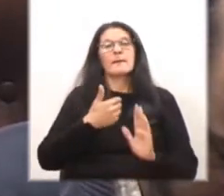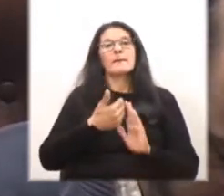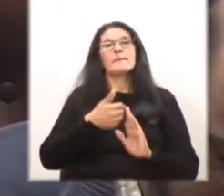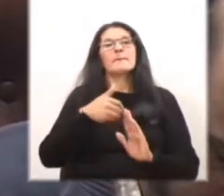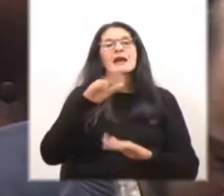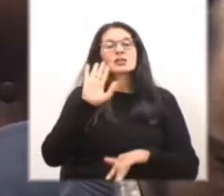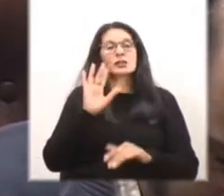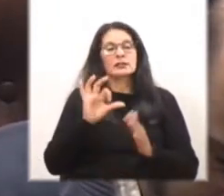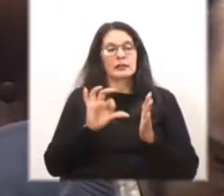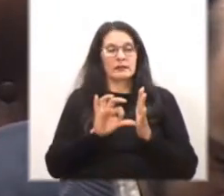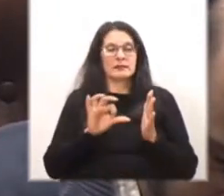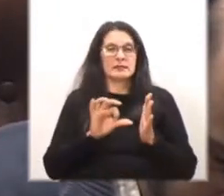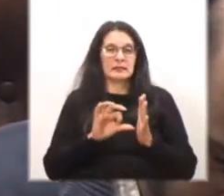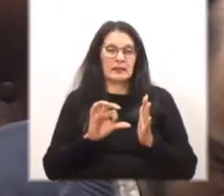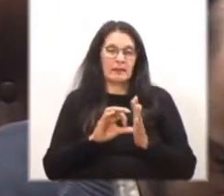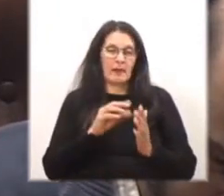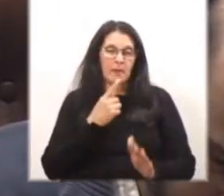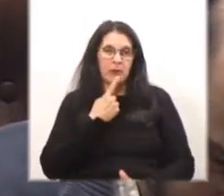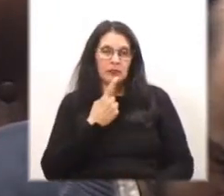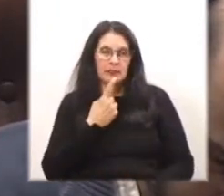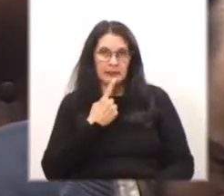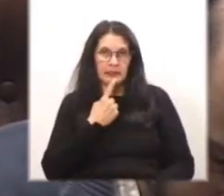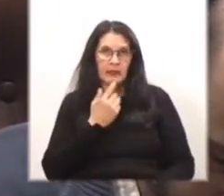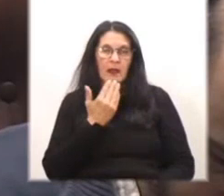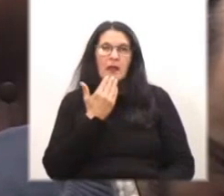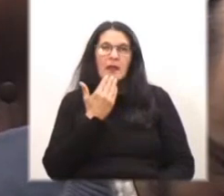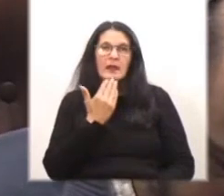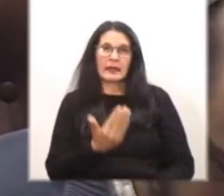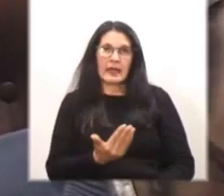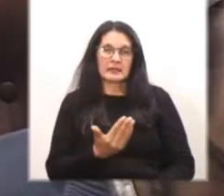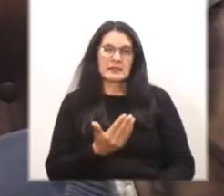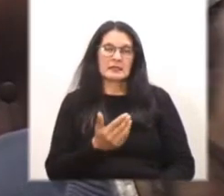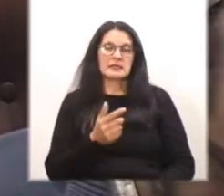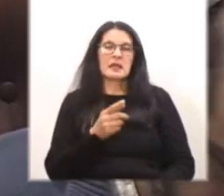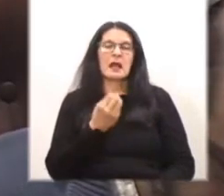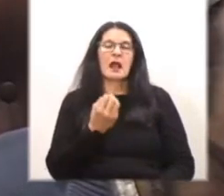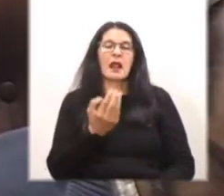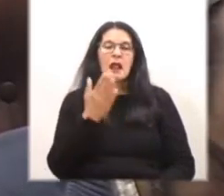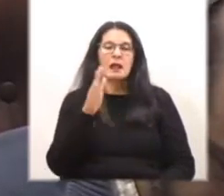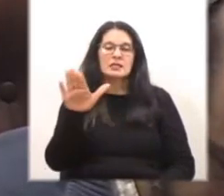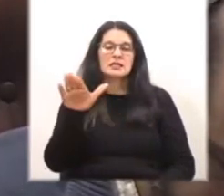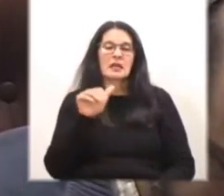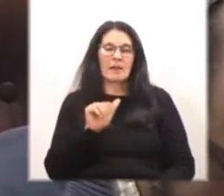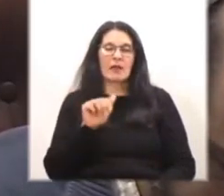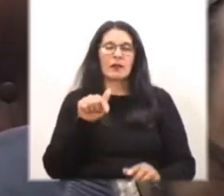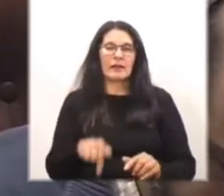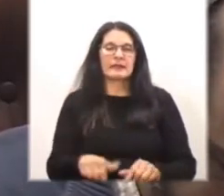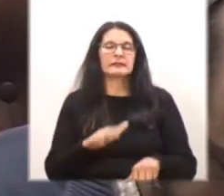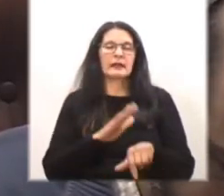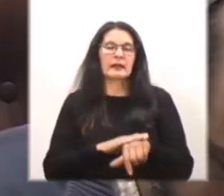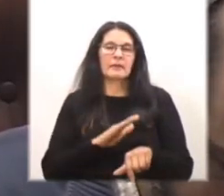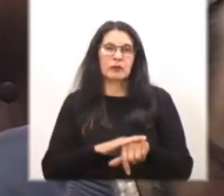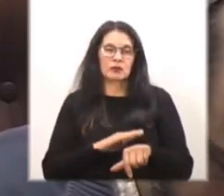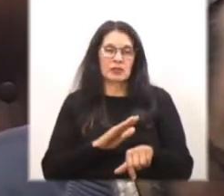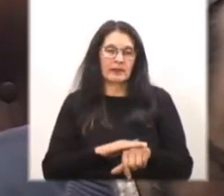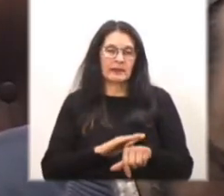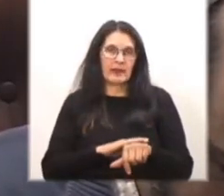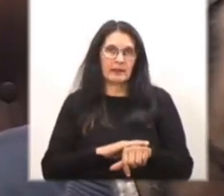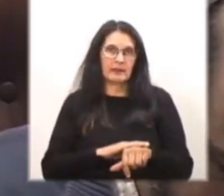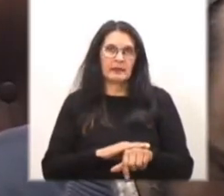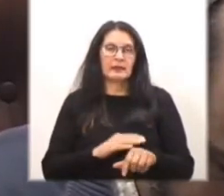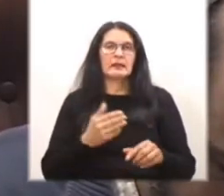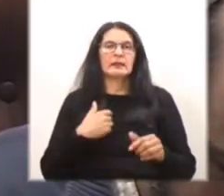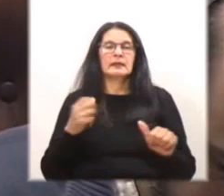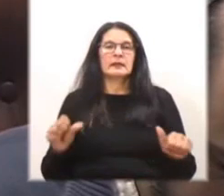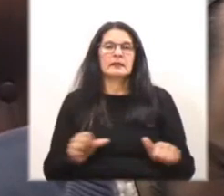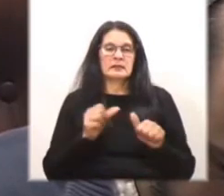nuestro sistema político, gracias a la convocatoria para esta responsabilidad que hicieran mis compañeras